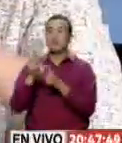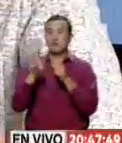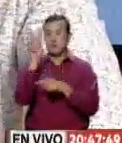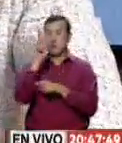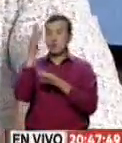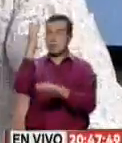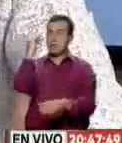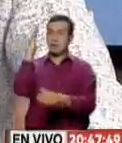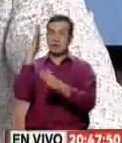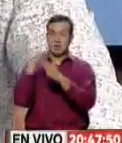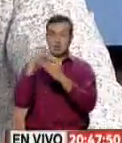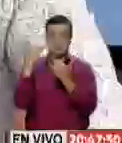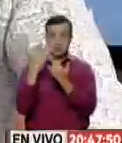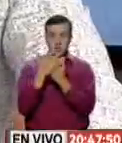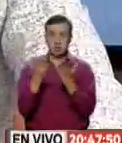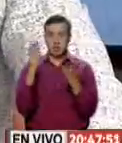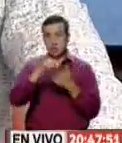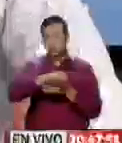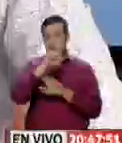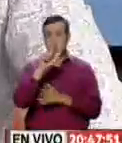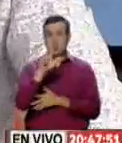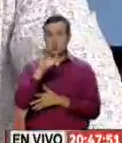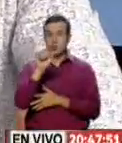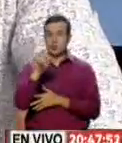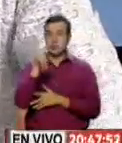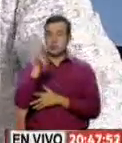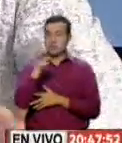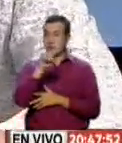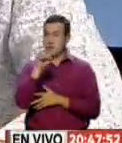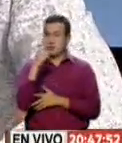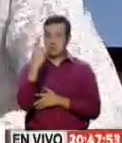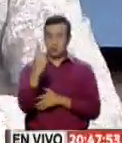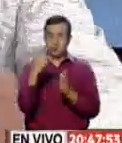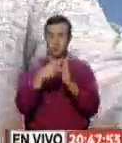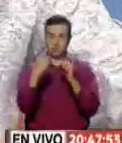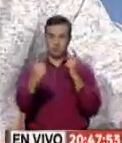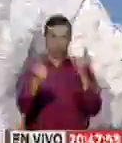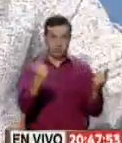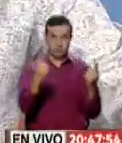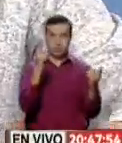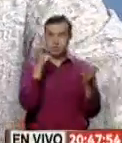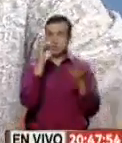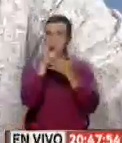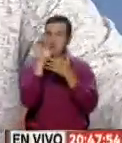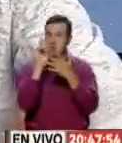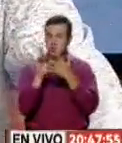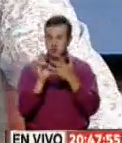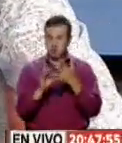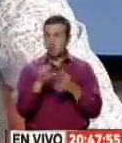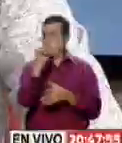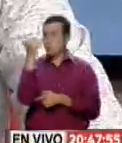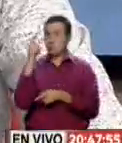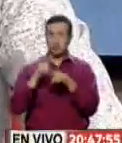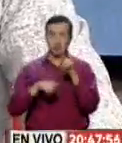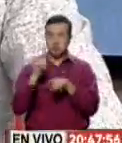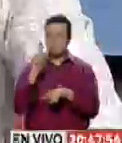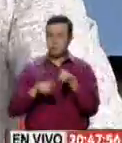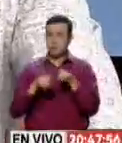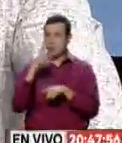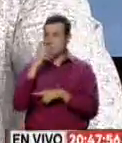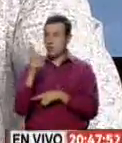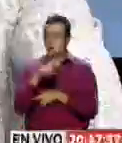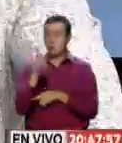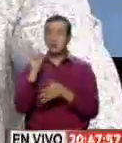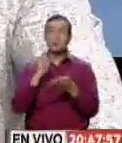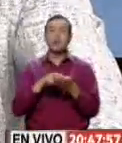viernes pasado hasta hoy, que lo ganó Luis Pérez. Y finalmente, los participantes eliminados, es decir, los demás, que los que ya no competían,